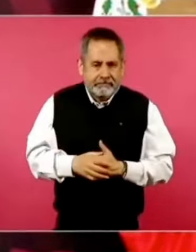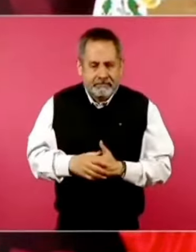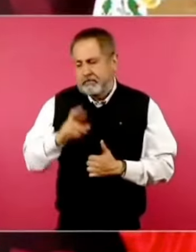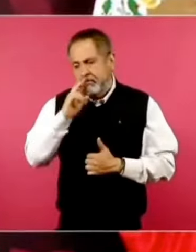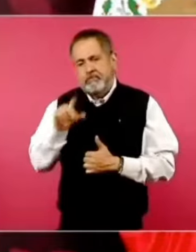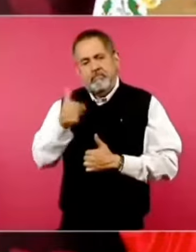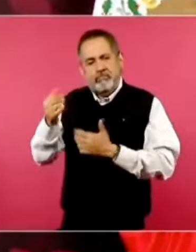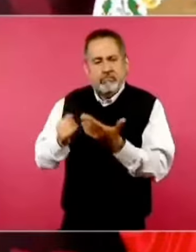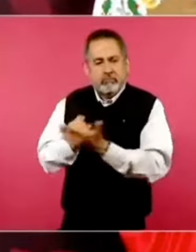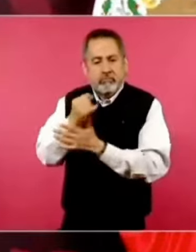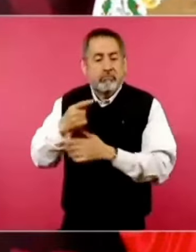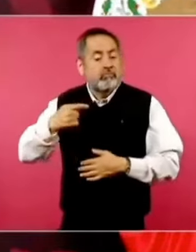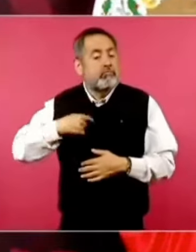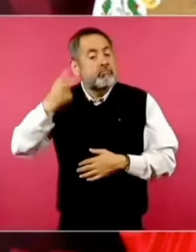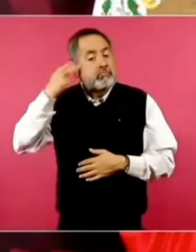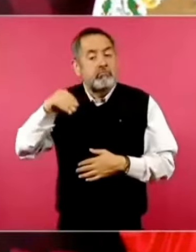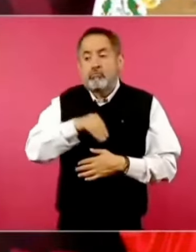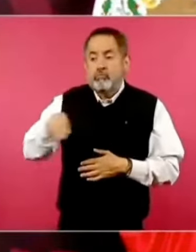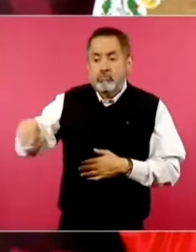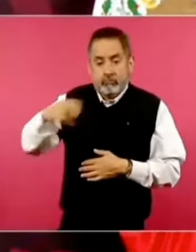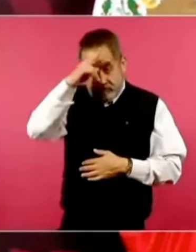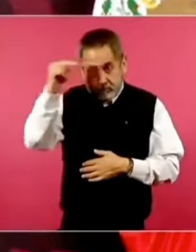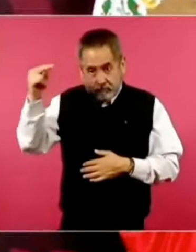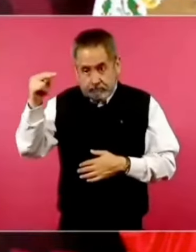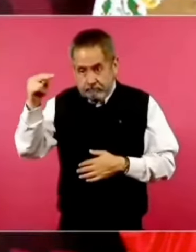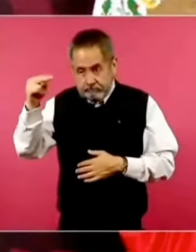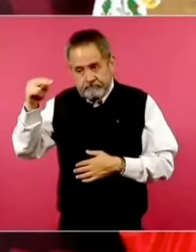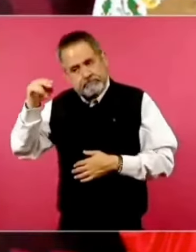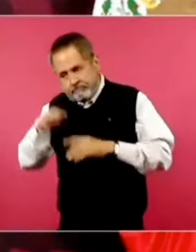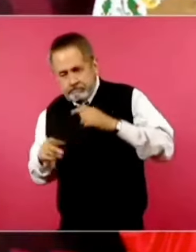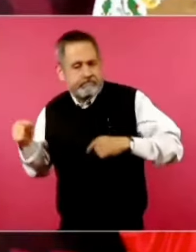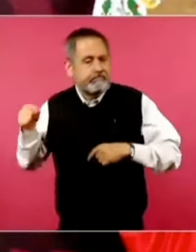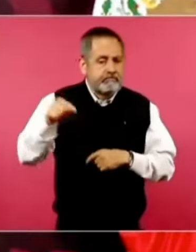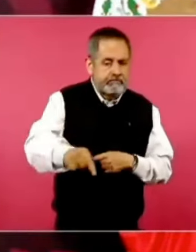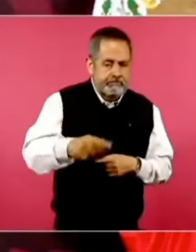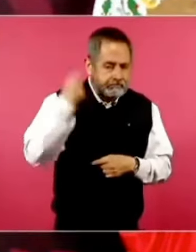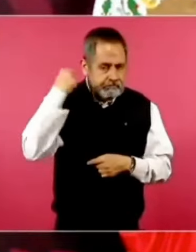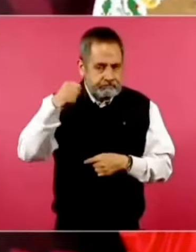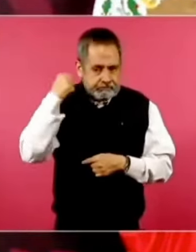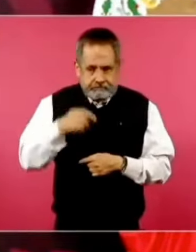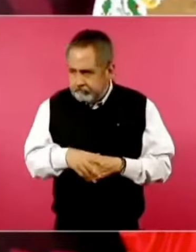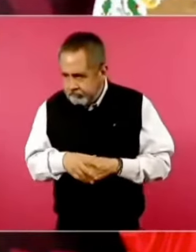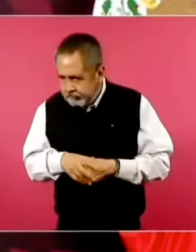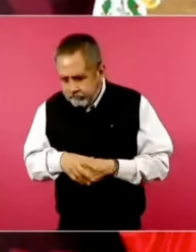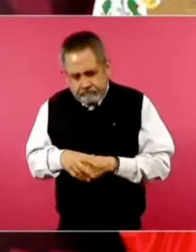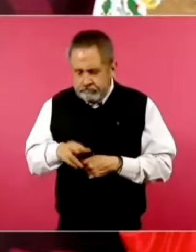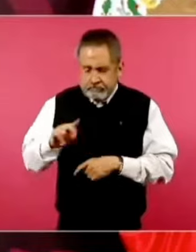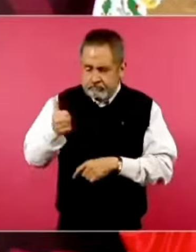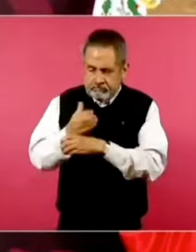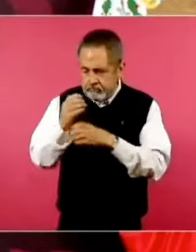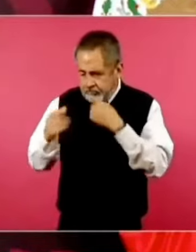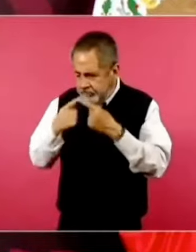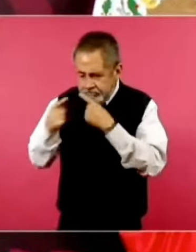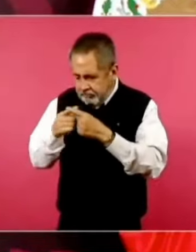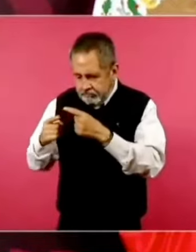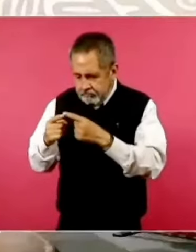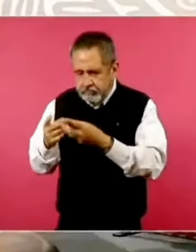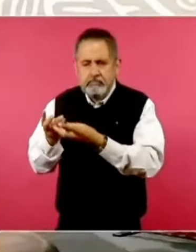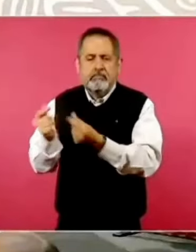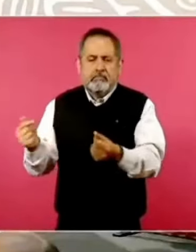andaba yo en una gira en Nayarit y me fui a Tabasco y lo resolvimos pero sí hubo